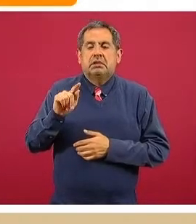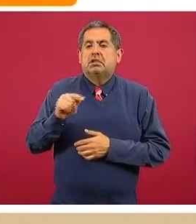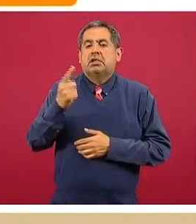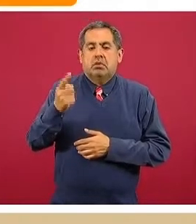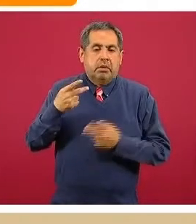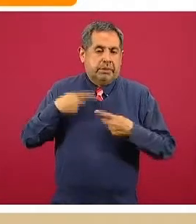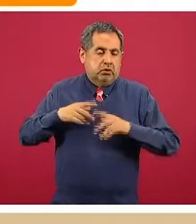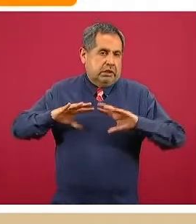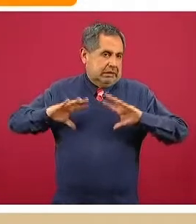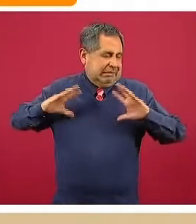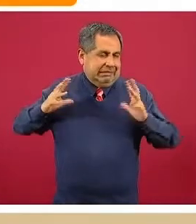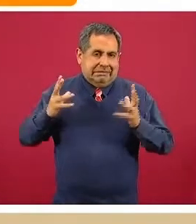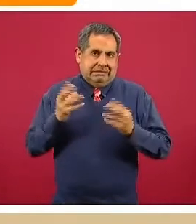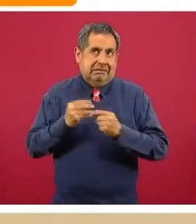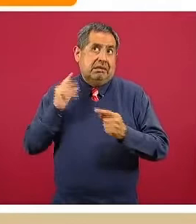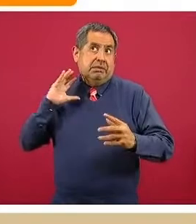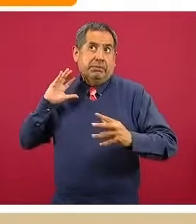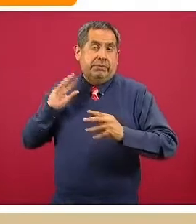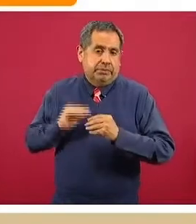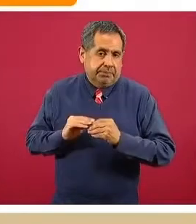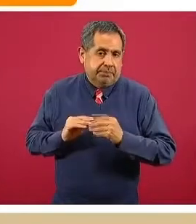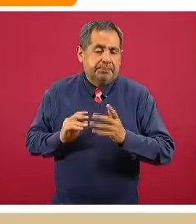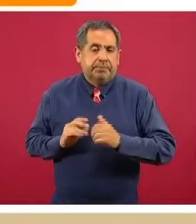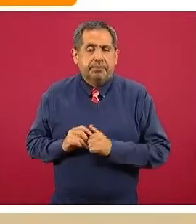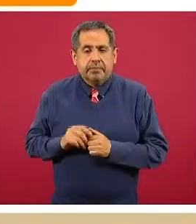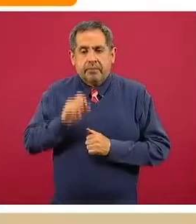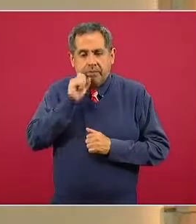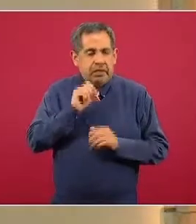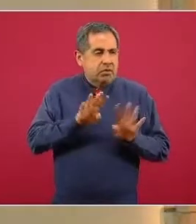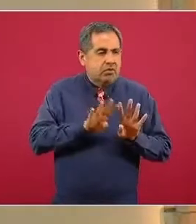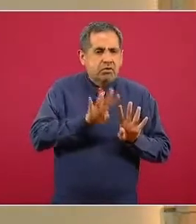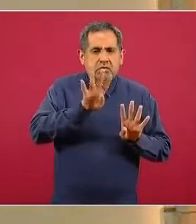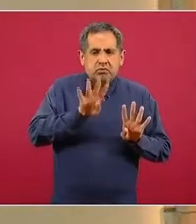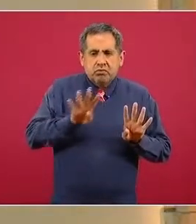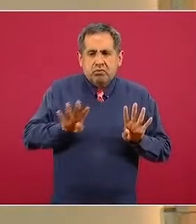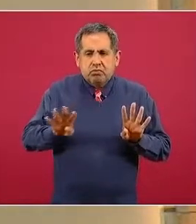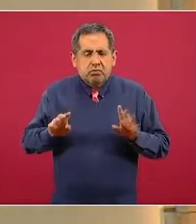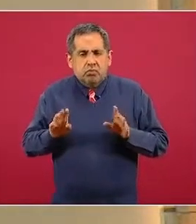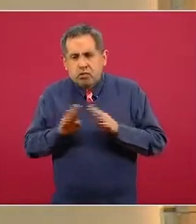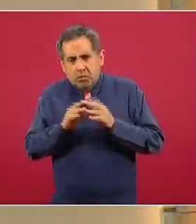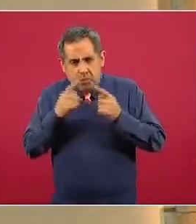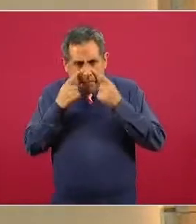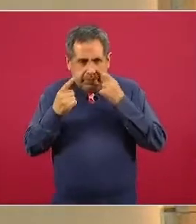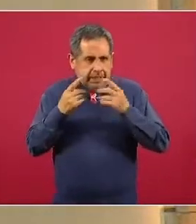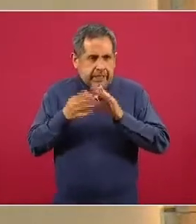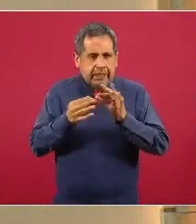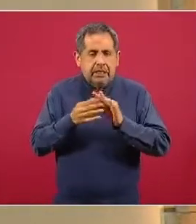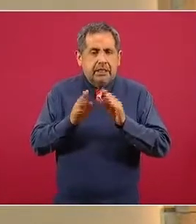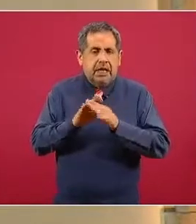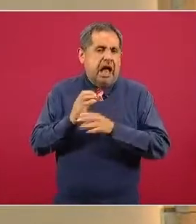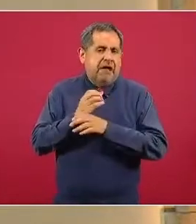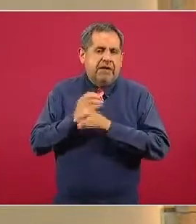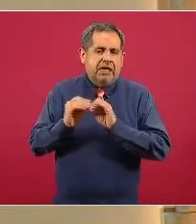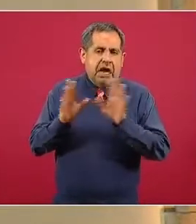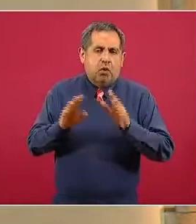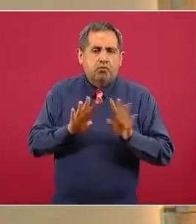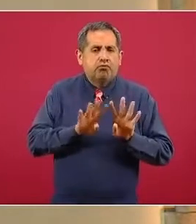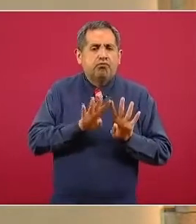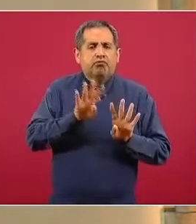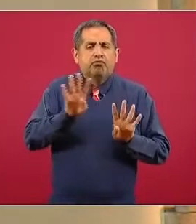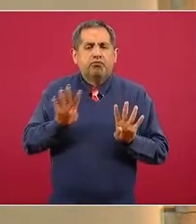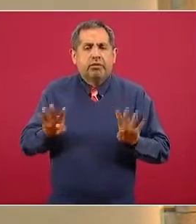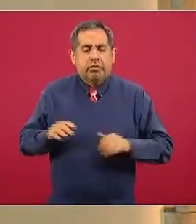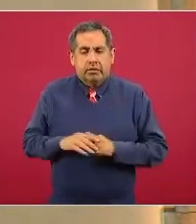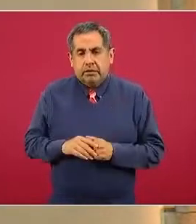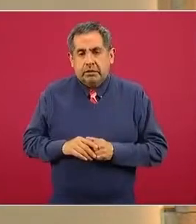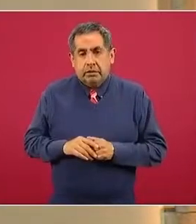874.171, y podemos ver también cómo se han estado comportando en función de estas barras de color café claro. Cuando vemos